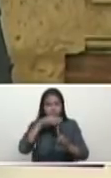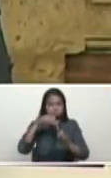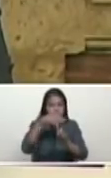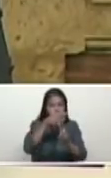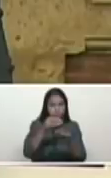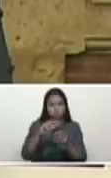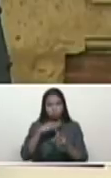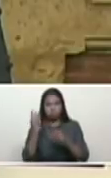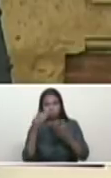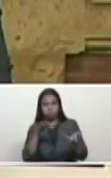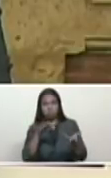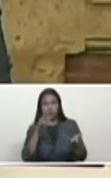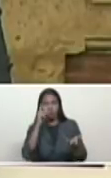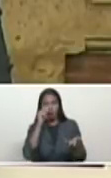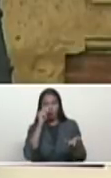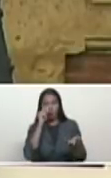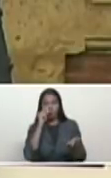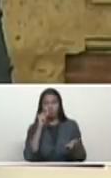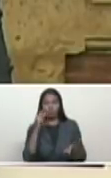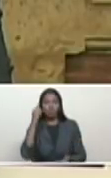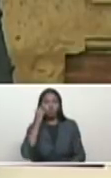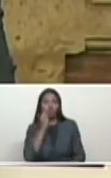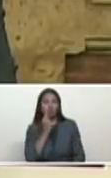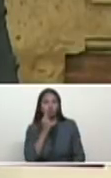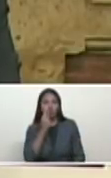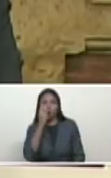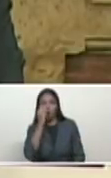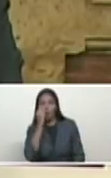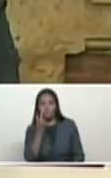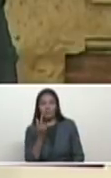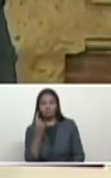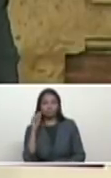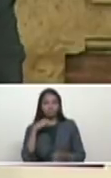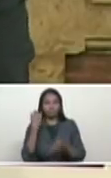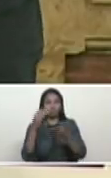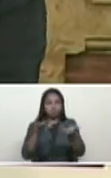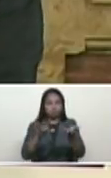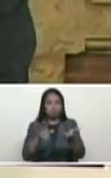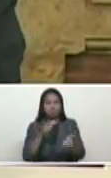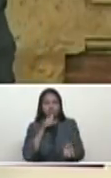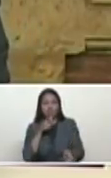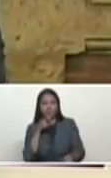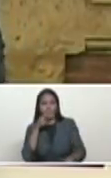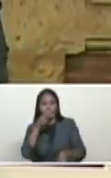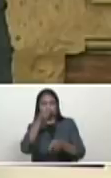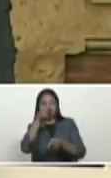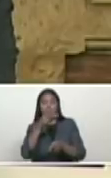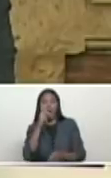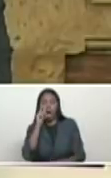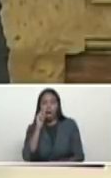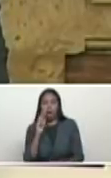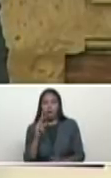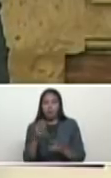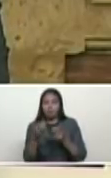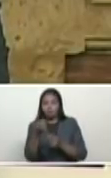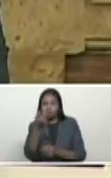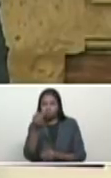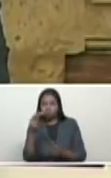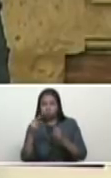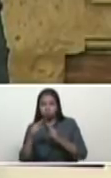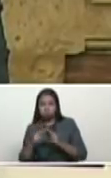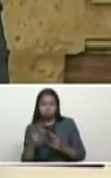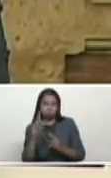y el asesinato de antonio josé de sucre el gran mariscal de ayacucho poco conocido en expediente quizás hay que